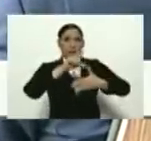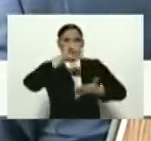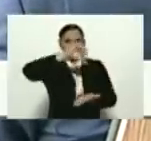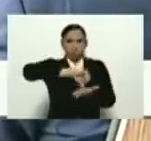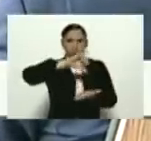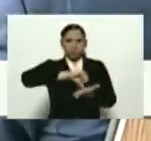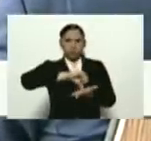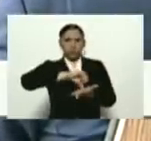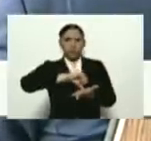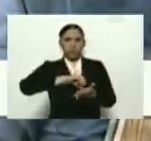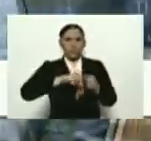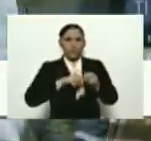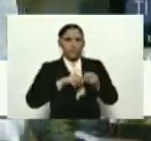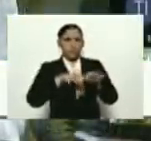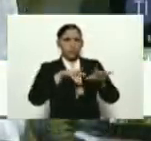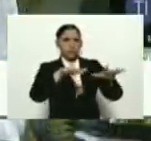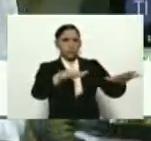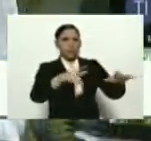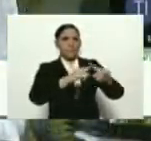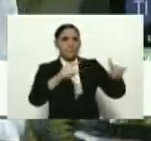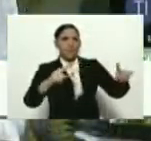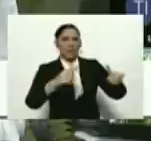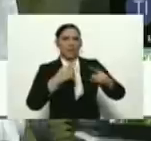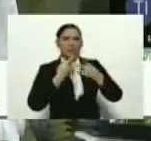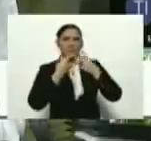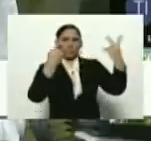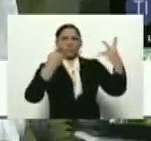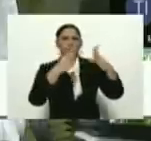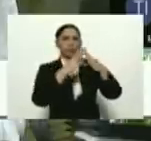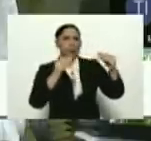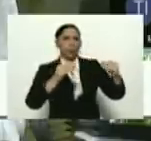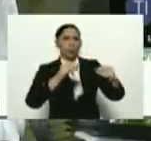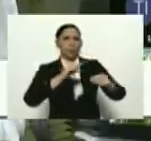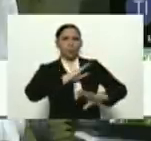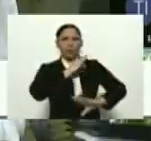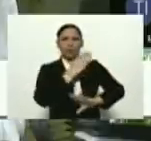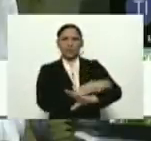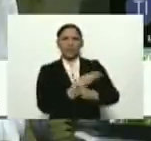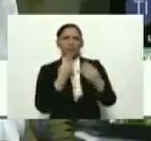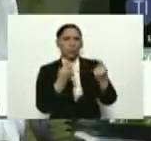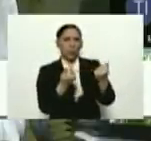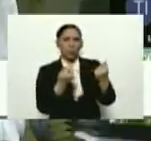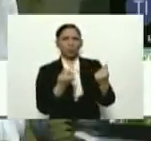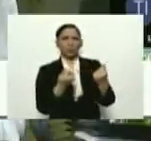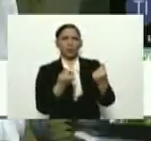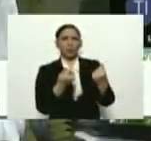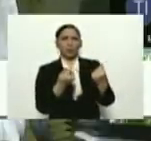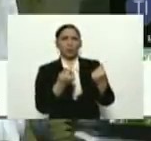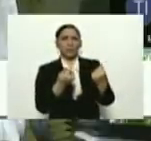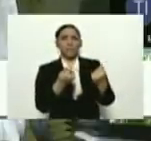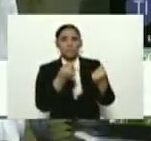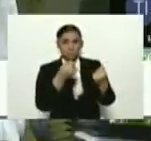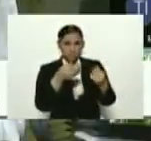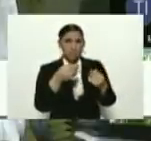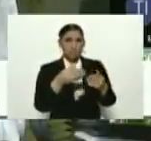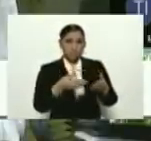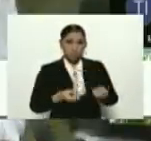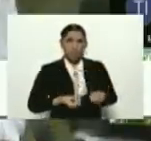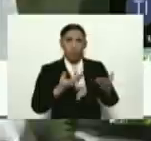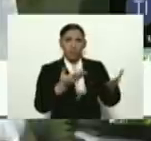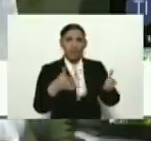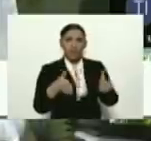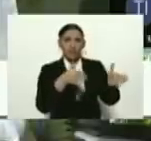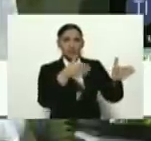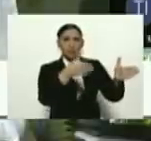epicentro de la pandemia para revelarnos en toda su crudeza el costo de poner el destino de los pueblos en manos del